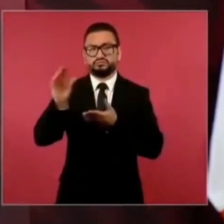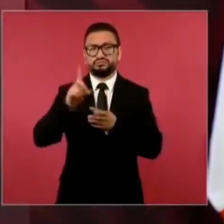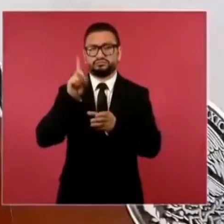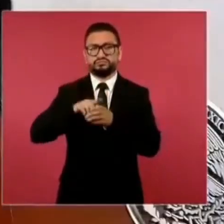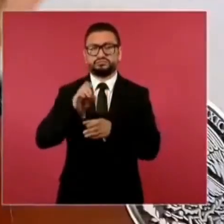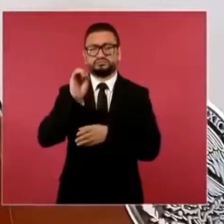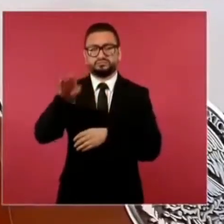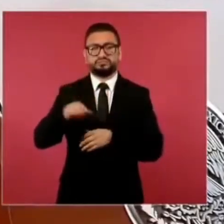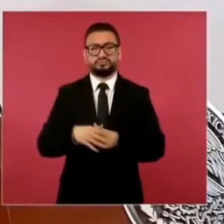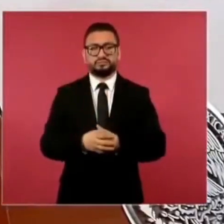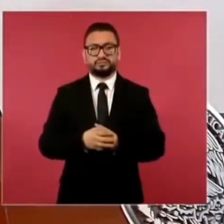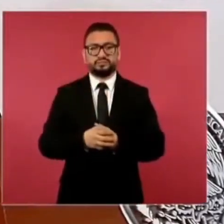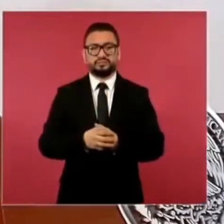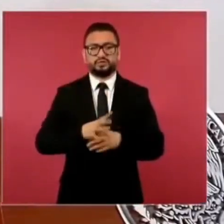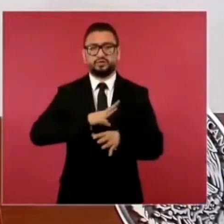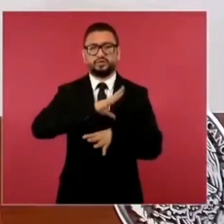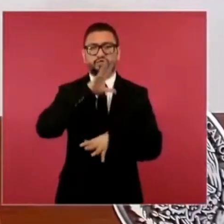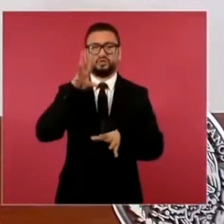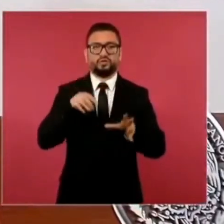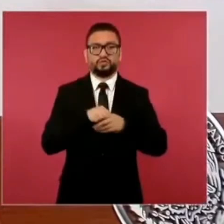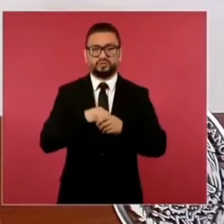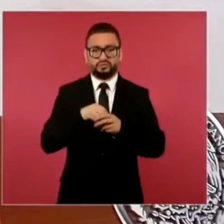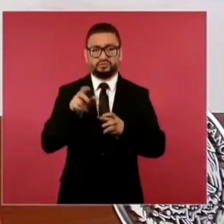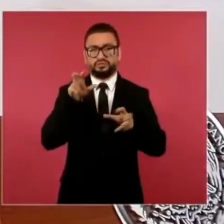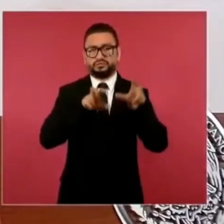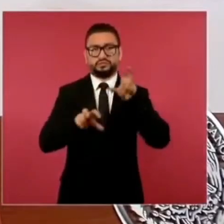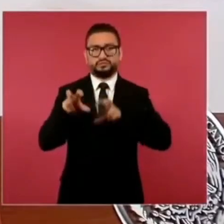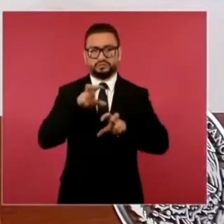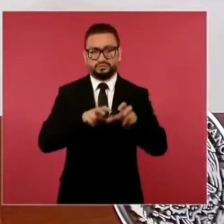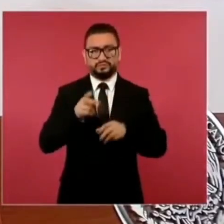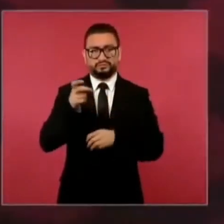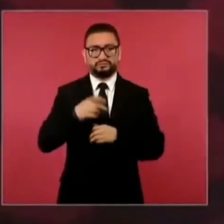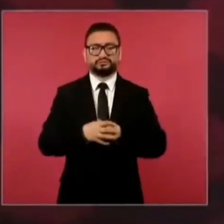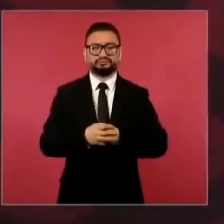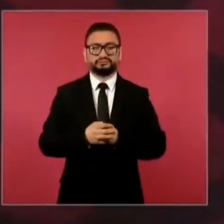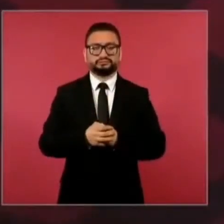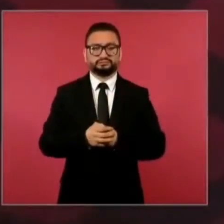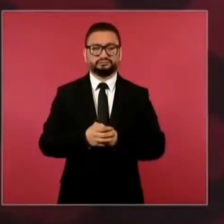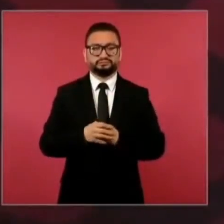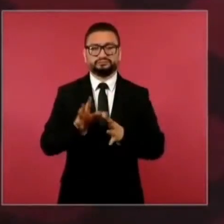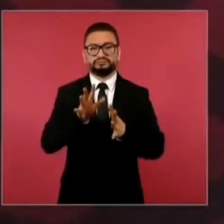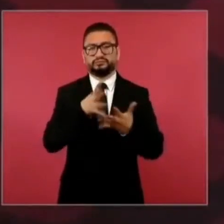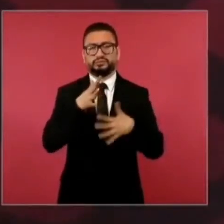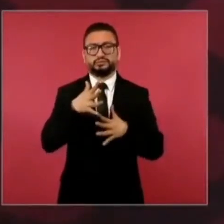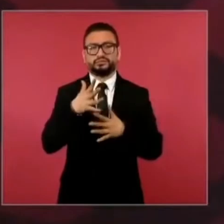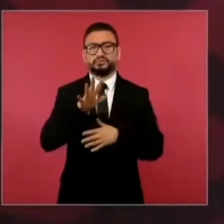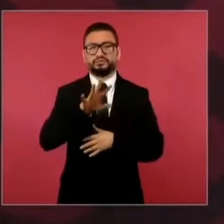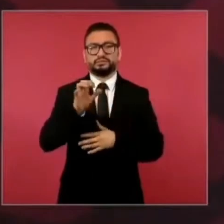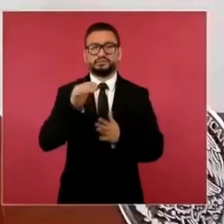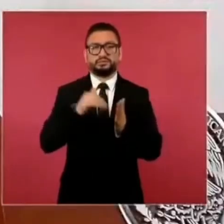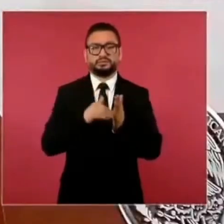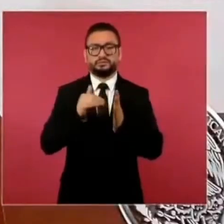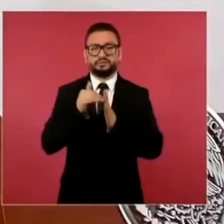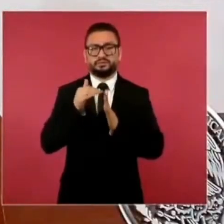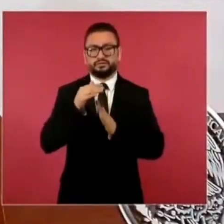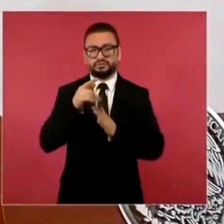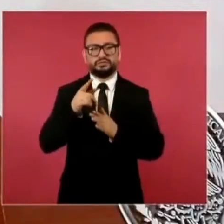en total como inversión, porque no es un gasto, alrededor de 500 mil millones,